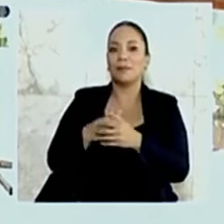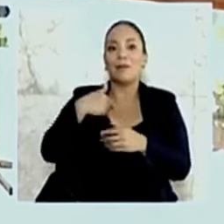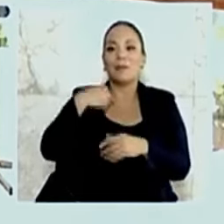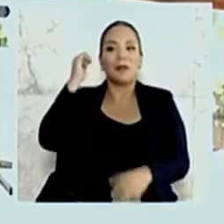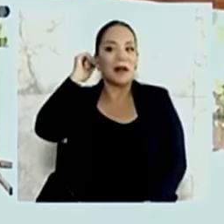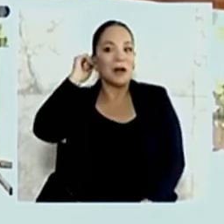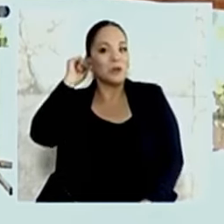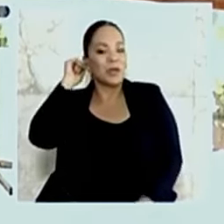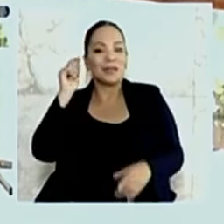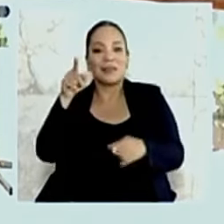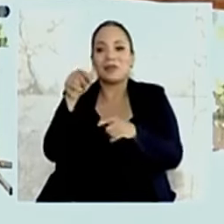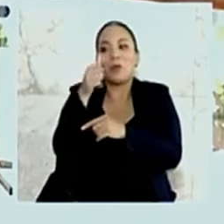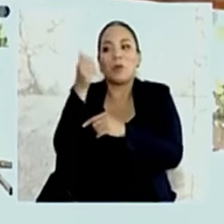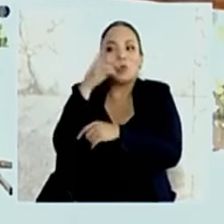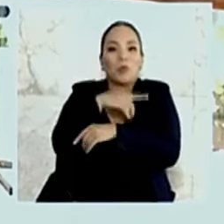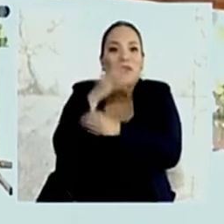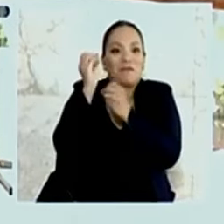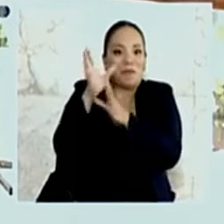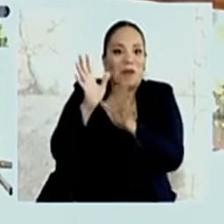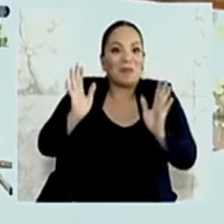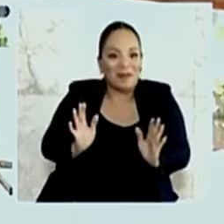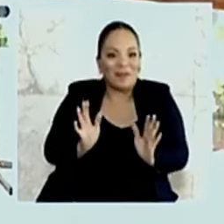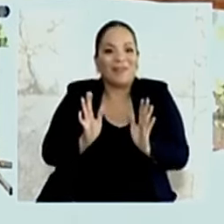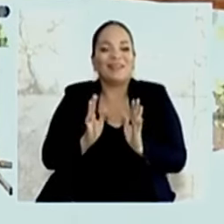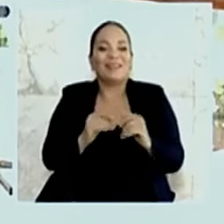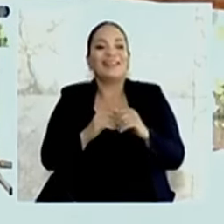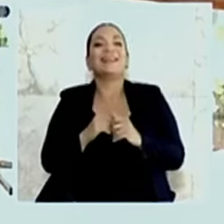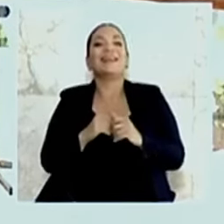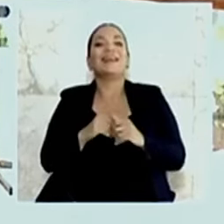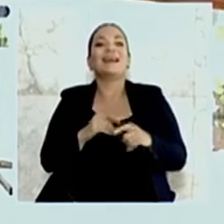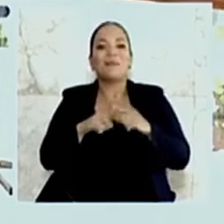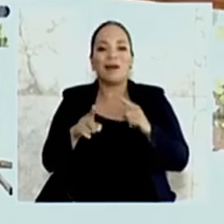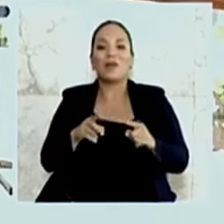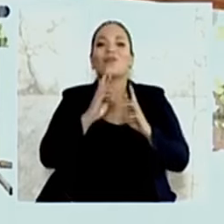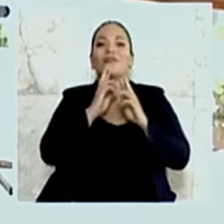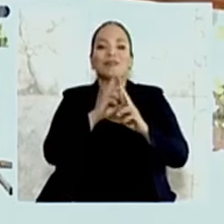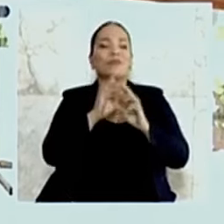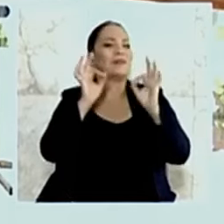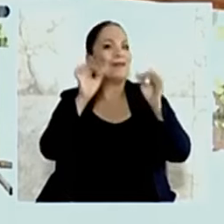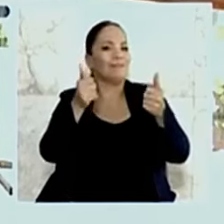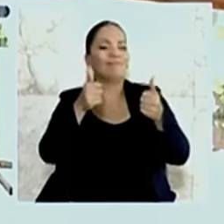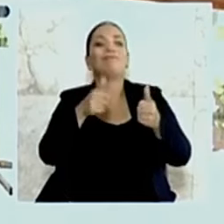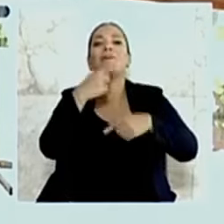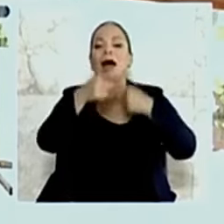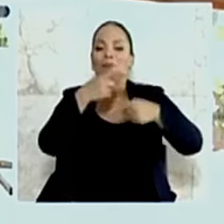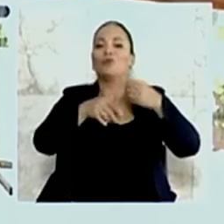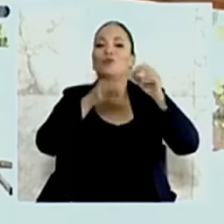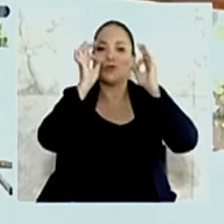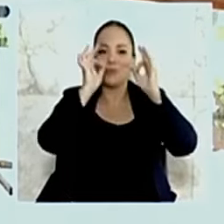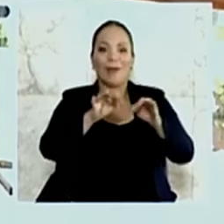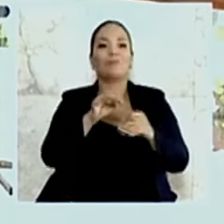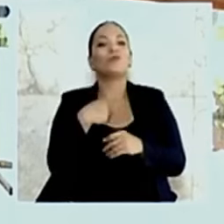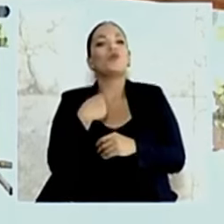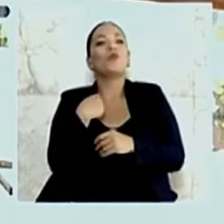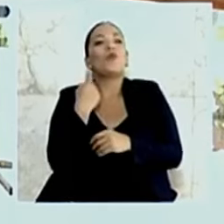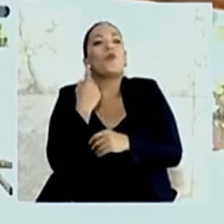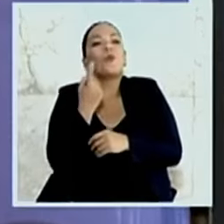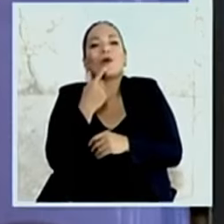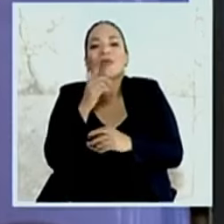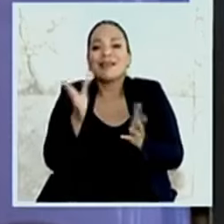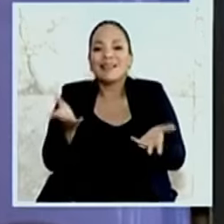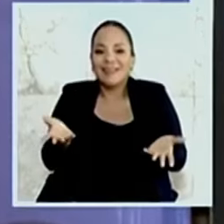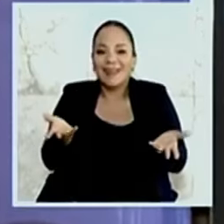ahorita estamos con el tema satelital, ¿verdad? Si quiere usted puede explicar un poquito más sobre esa base, pero vamos muy bien, señor presidente. Pero me va a jalar las orejas porque ese era el anuncio